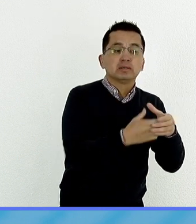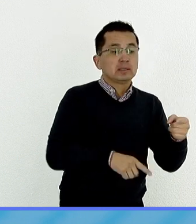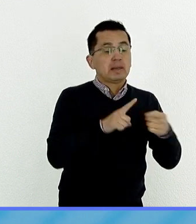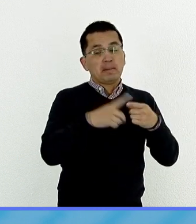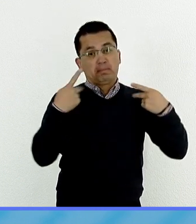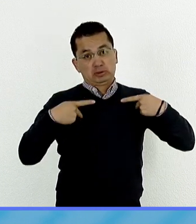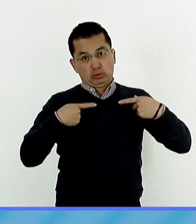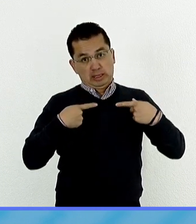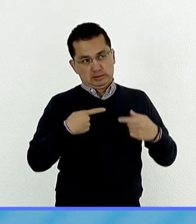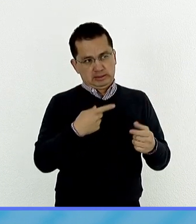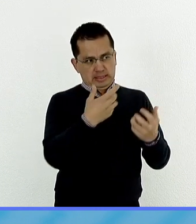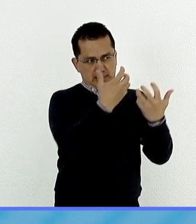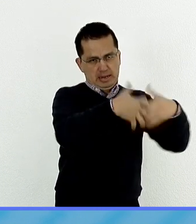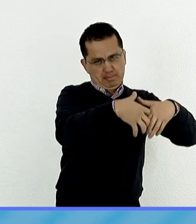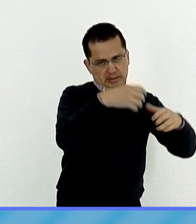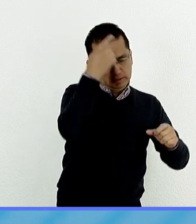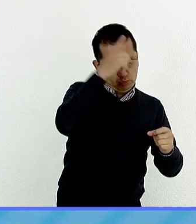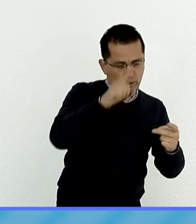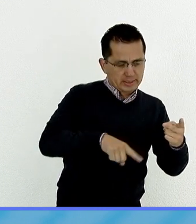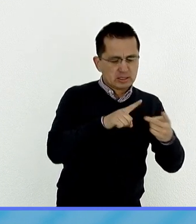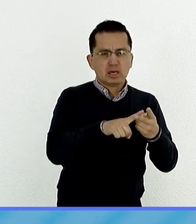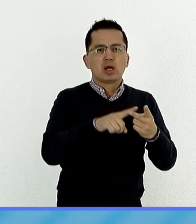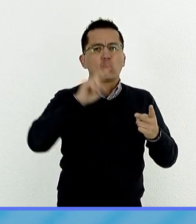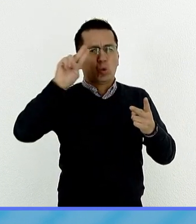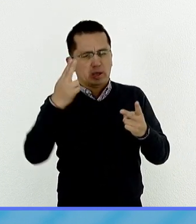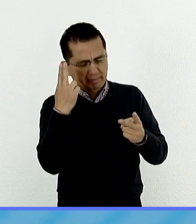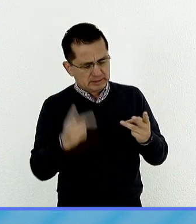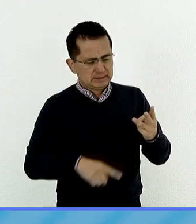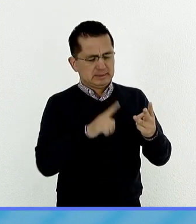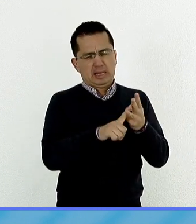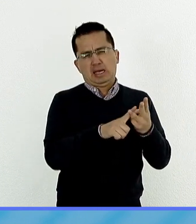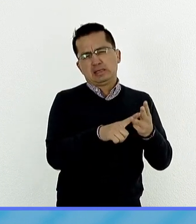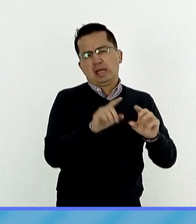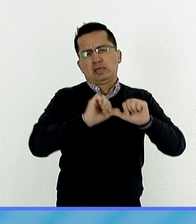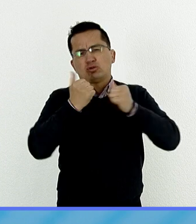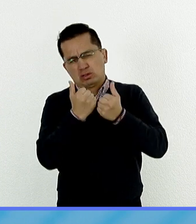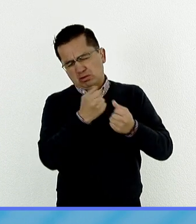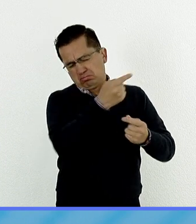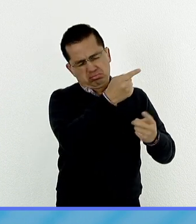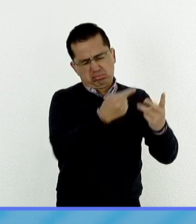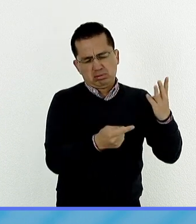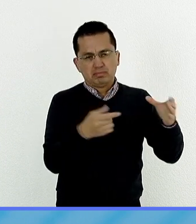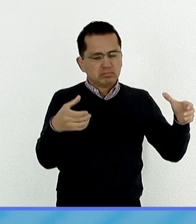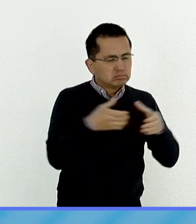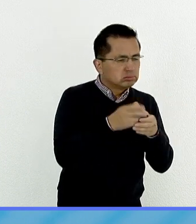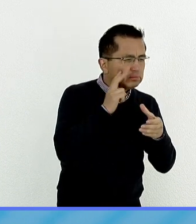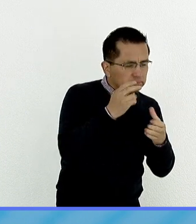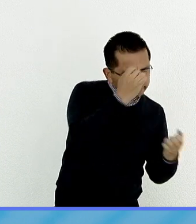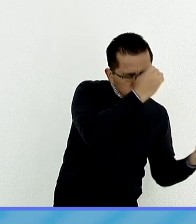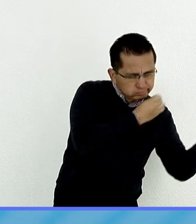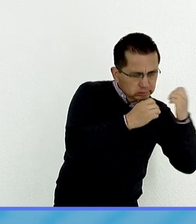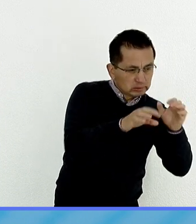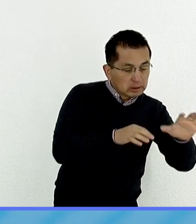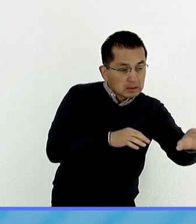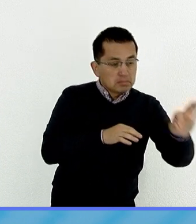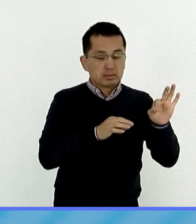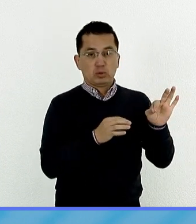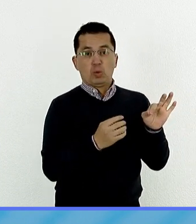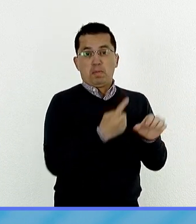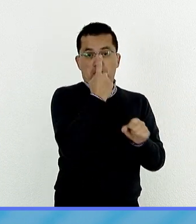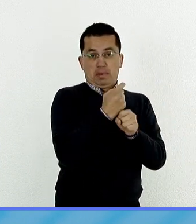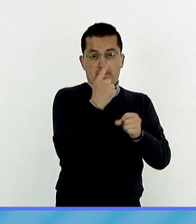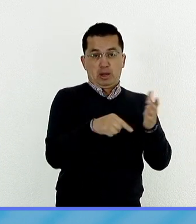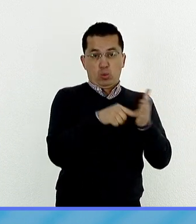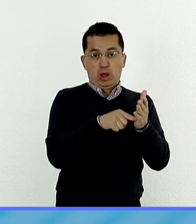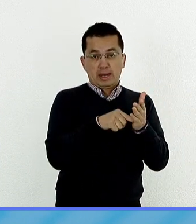civil para que escojan en cada región al primer lugar de cada